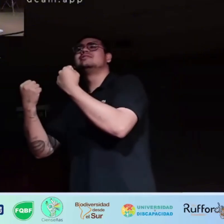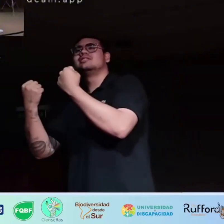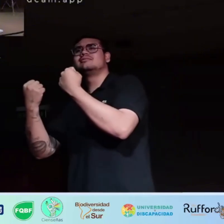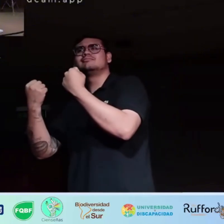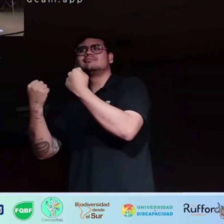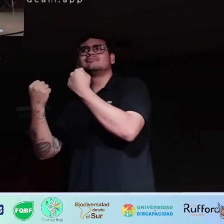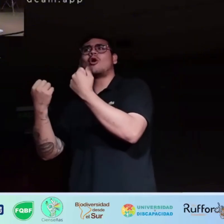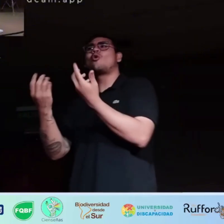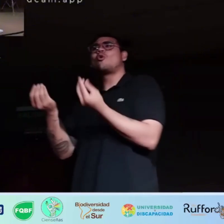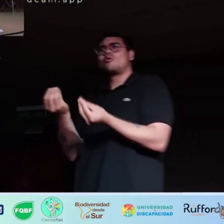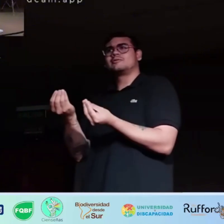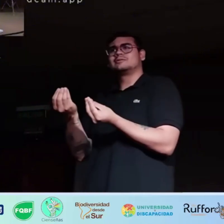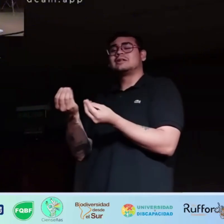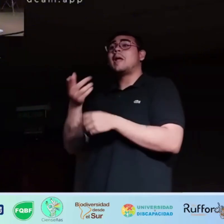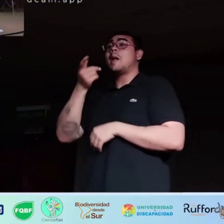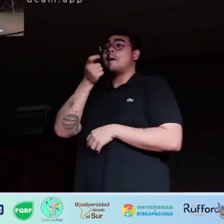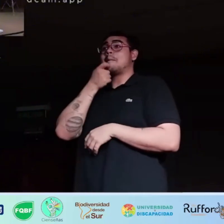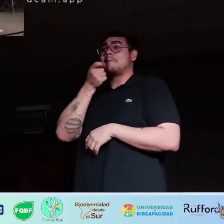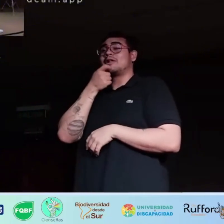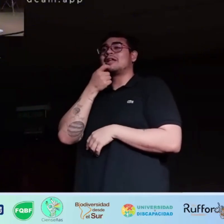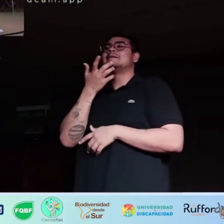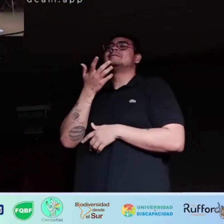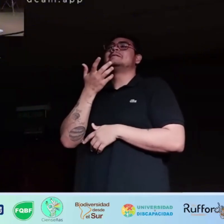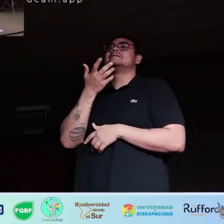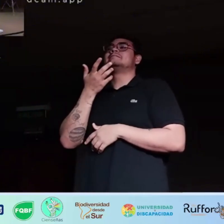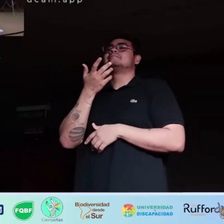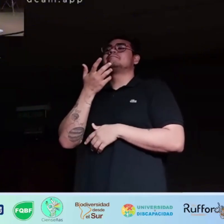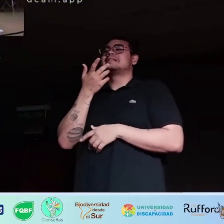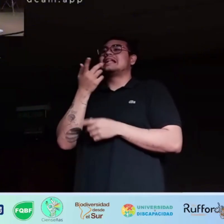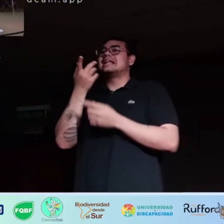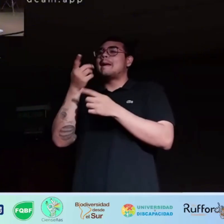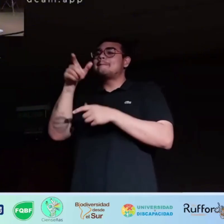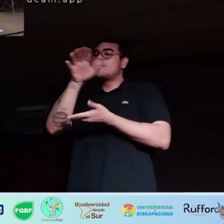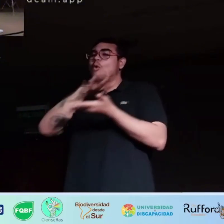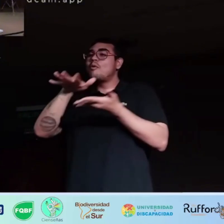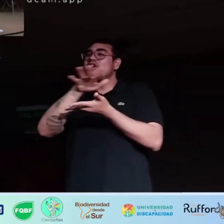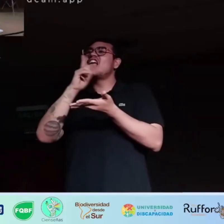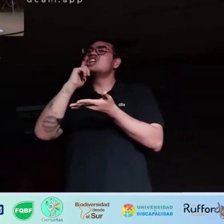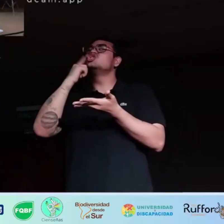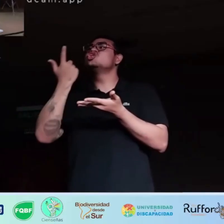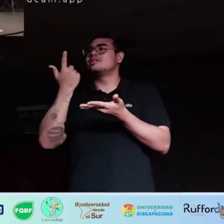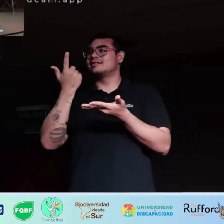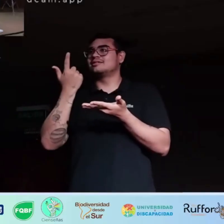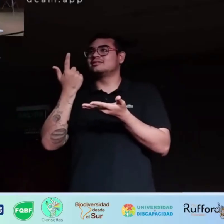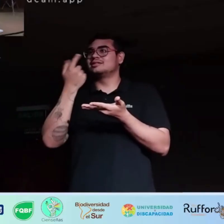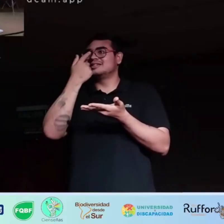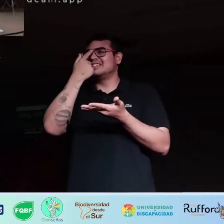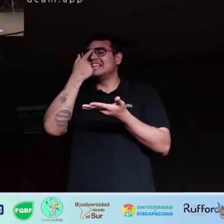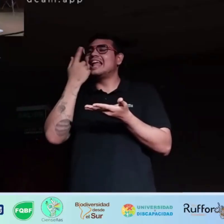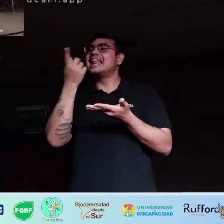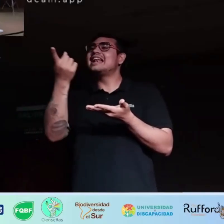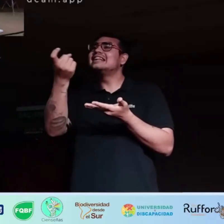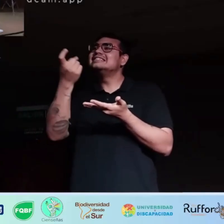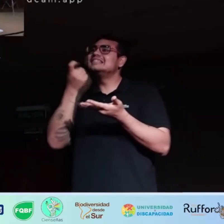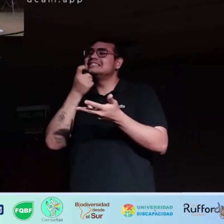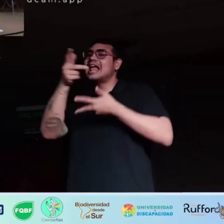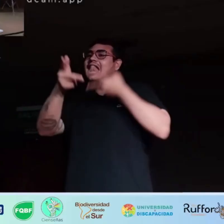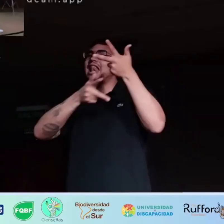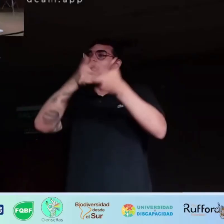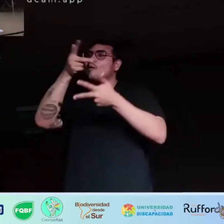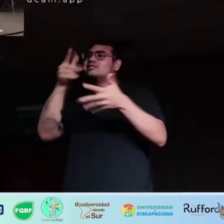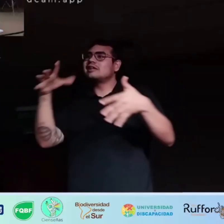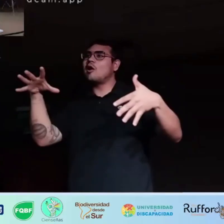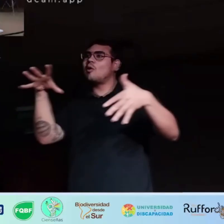si realmente si pudieran elegir una lengua de señas que explique exacta y profundamente